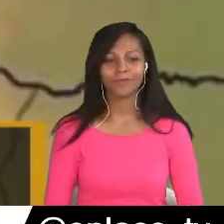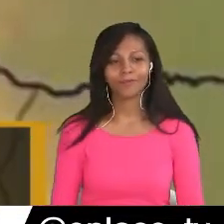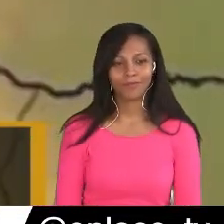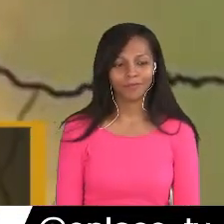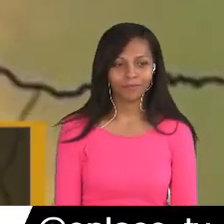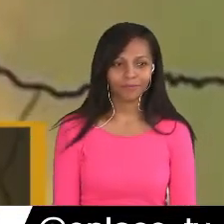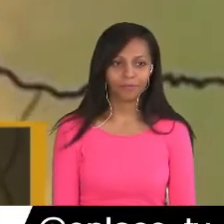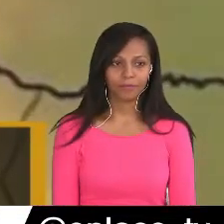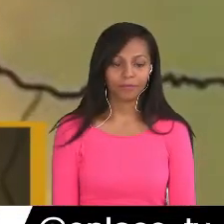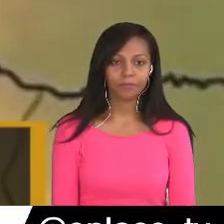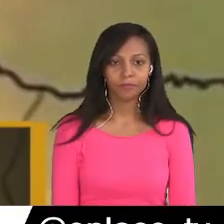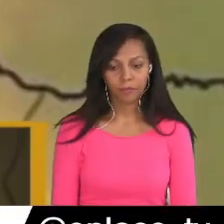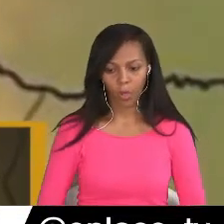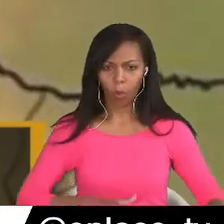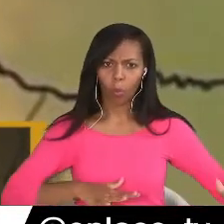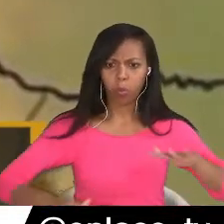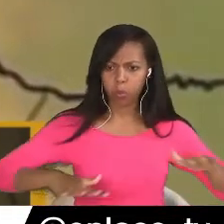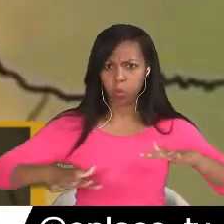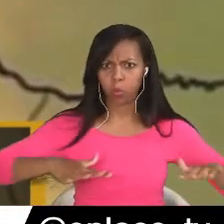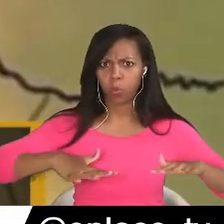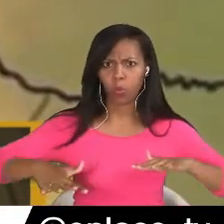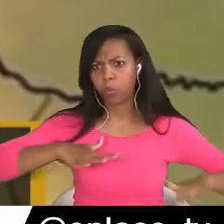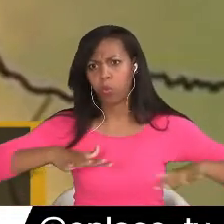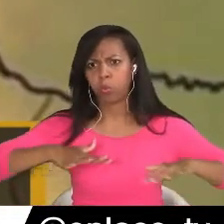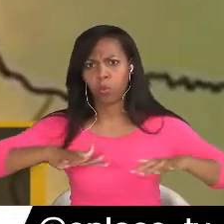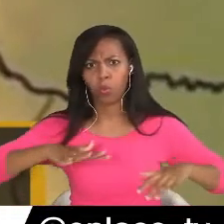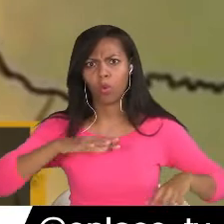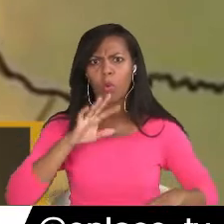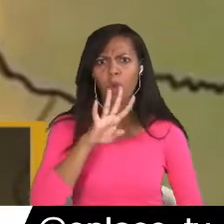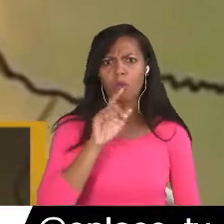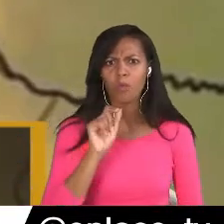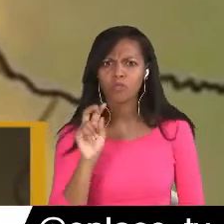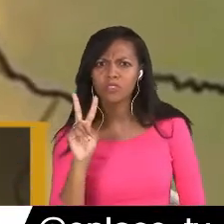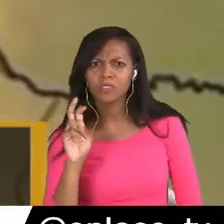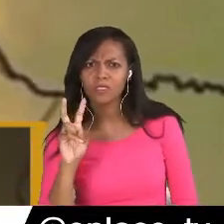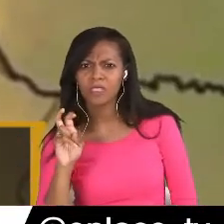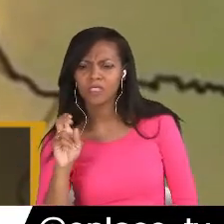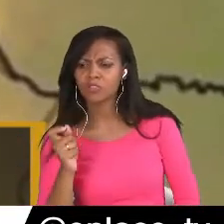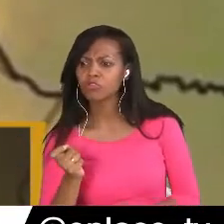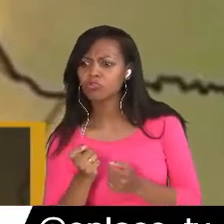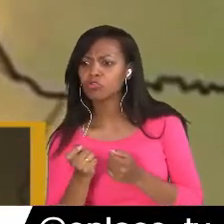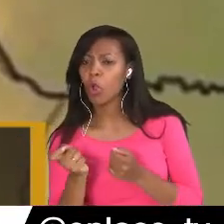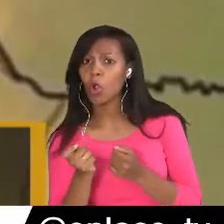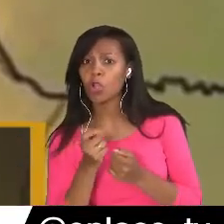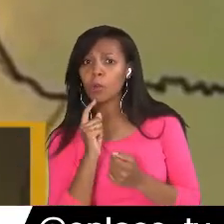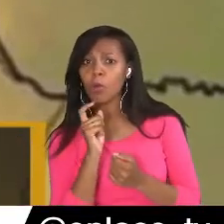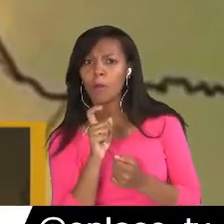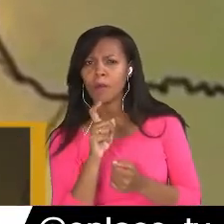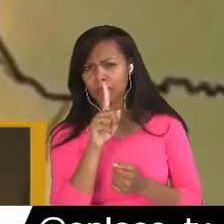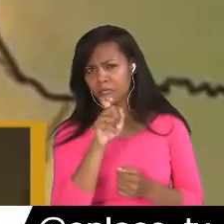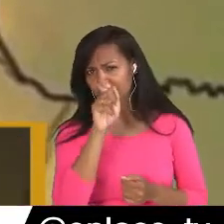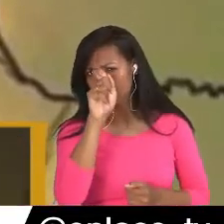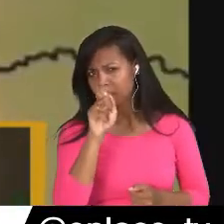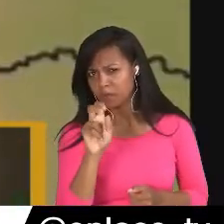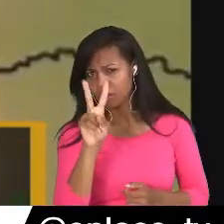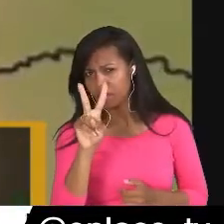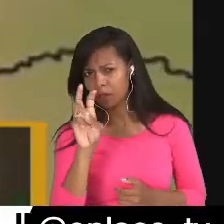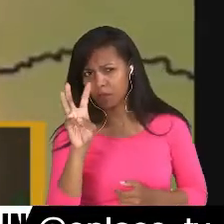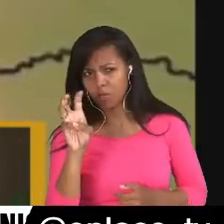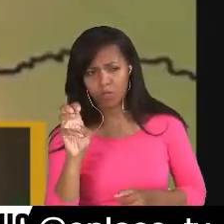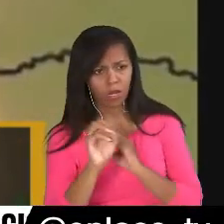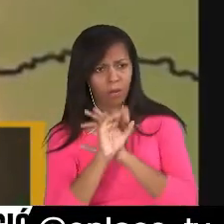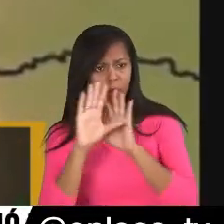Un sismo de 4.7 de magnitud se sintió en Santander, muy cerca de Bucaramanga, a las 6:28 de la mañana. Así lo reportó